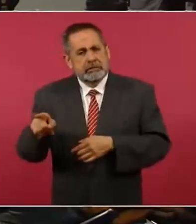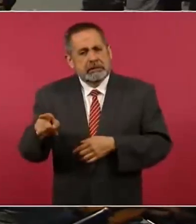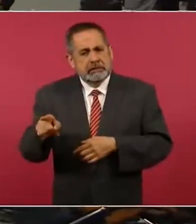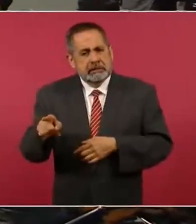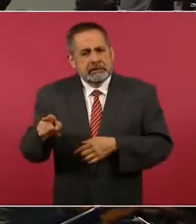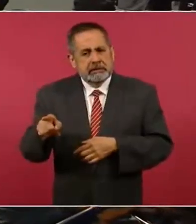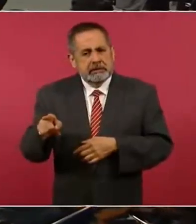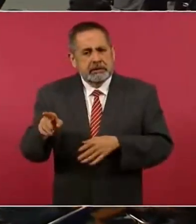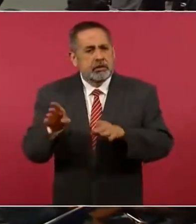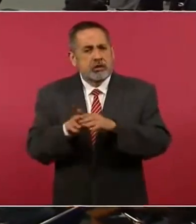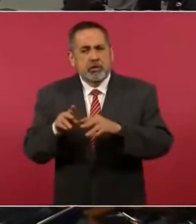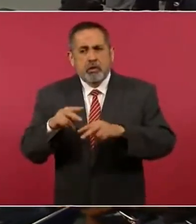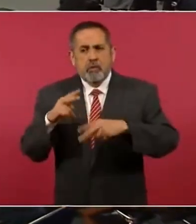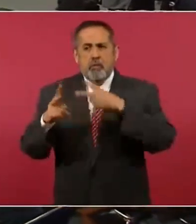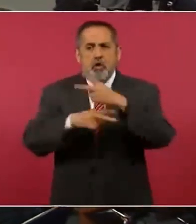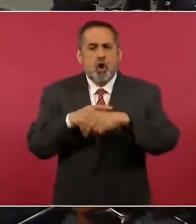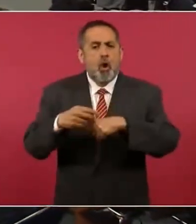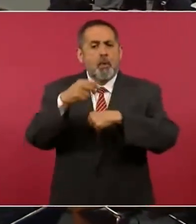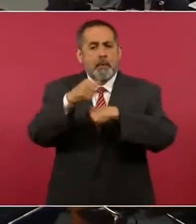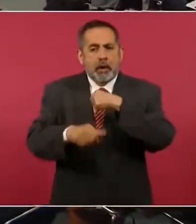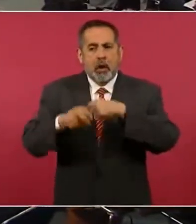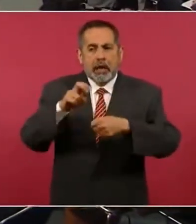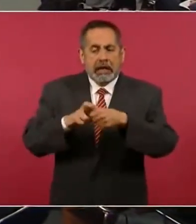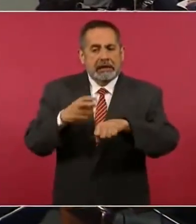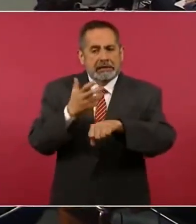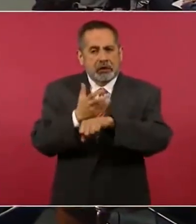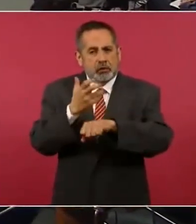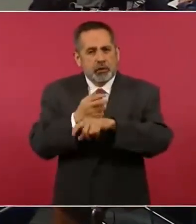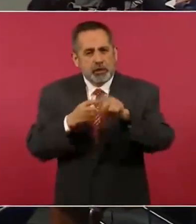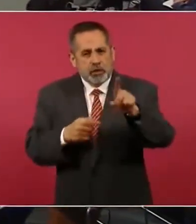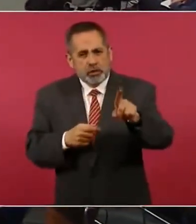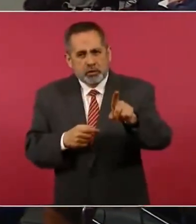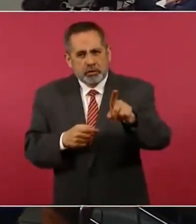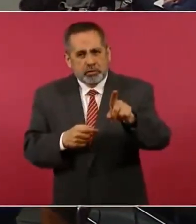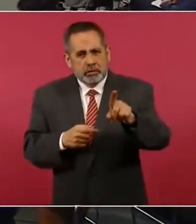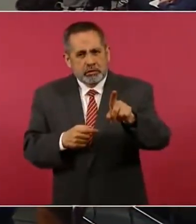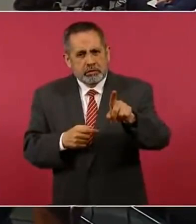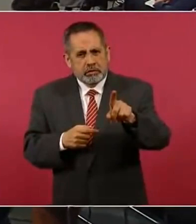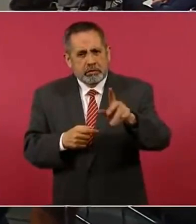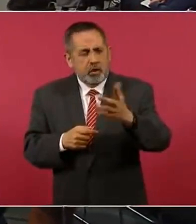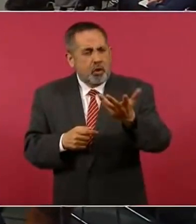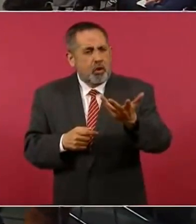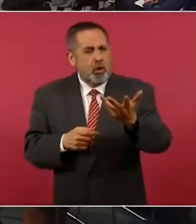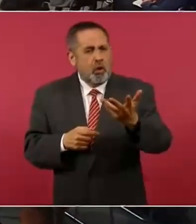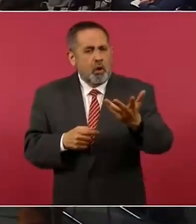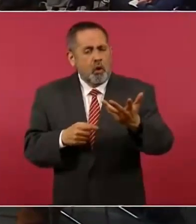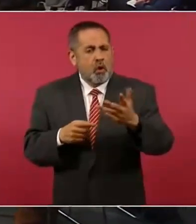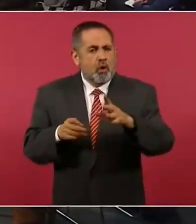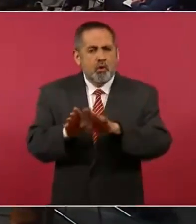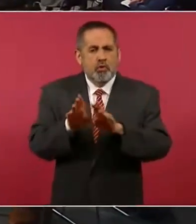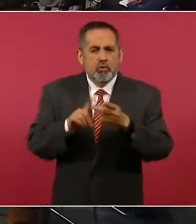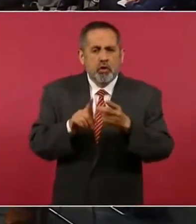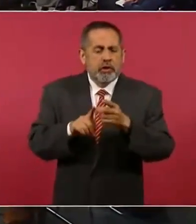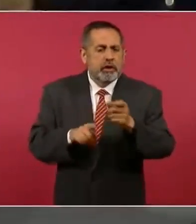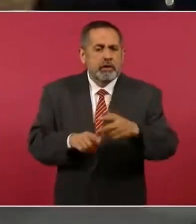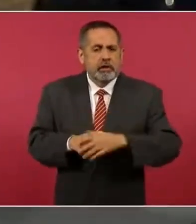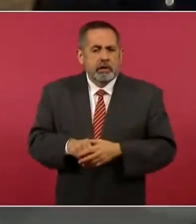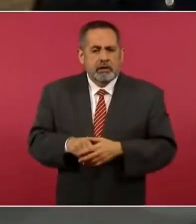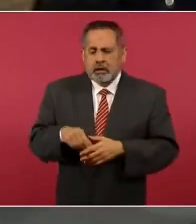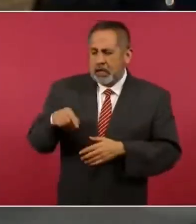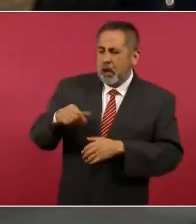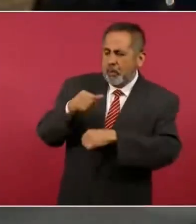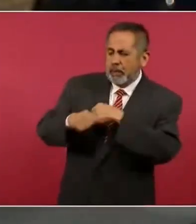en los Estados Unidos, sino en México, no, particularmente sé, en alguna institución pública, como usted señala, los servidores públicos deberían de